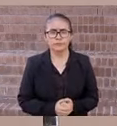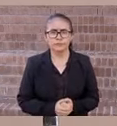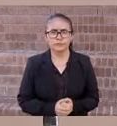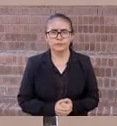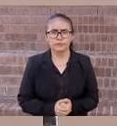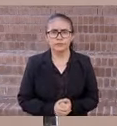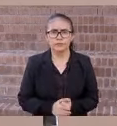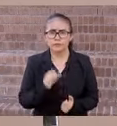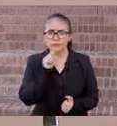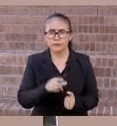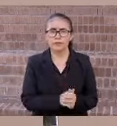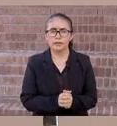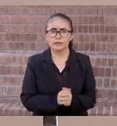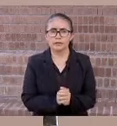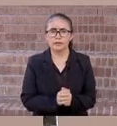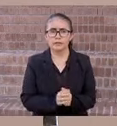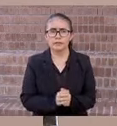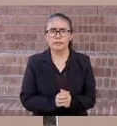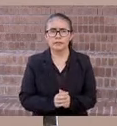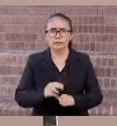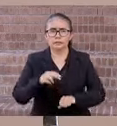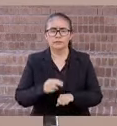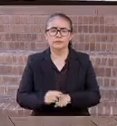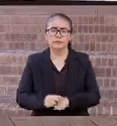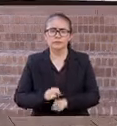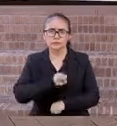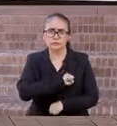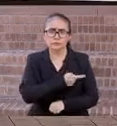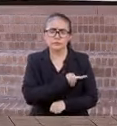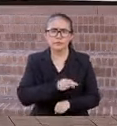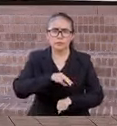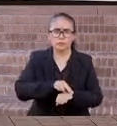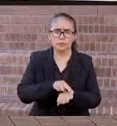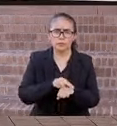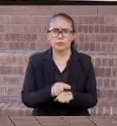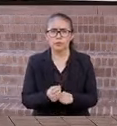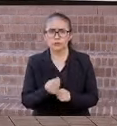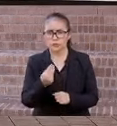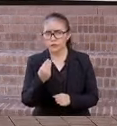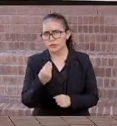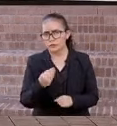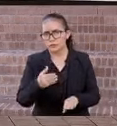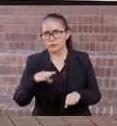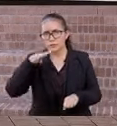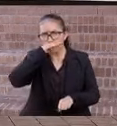y la atención médica y los medicamentos gratuitos